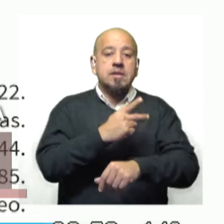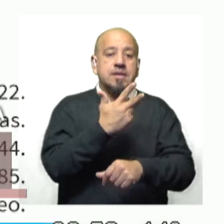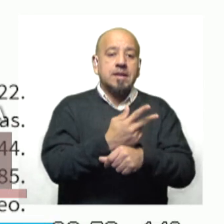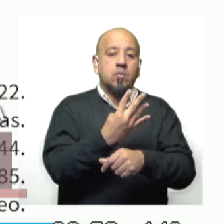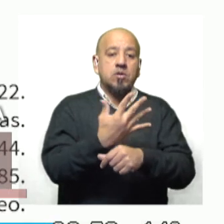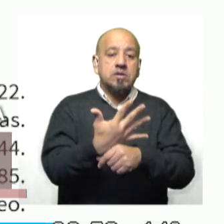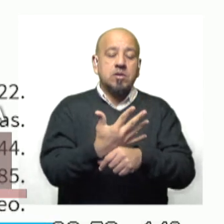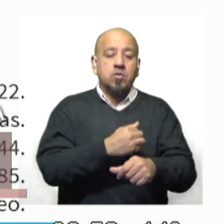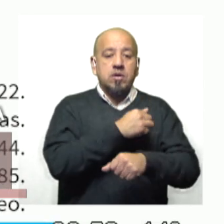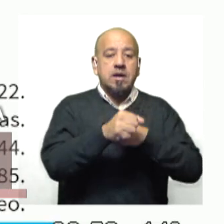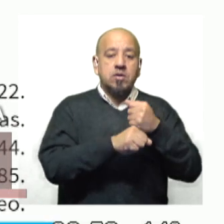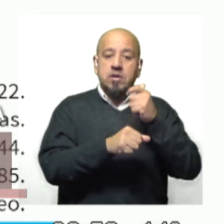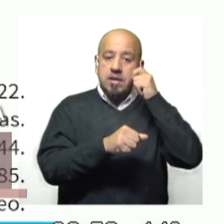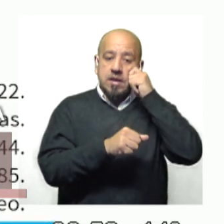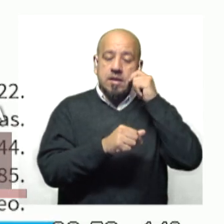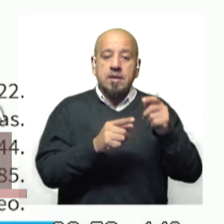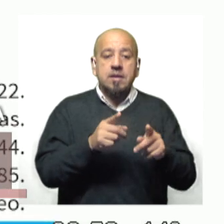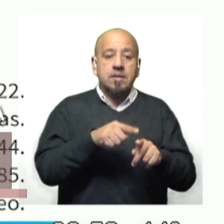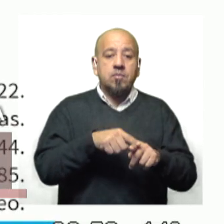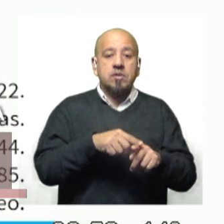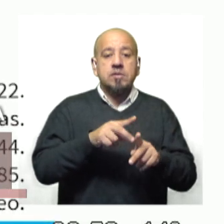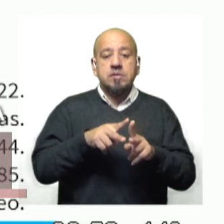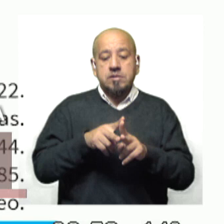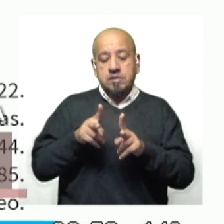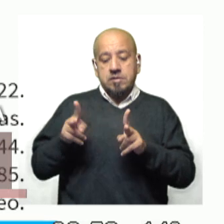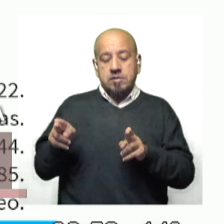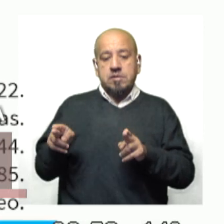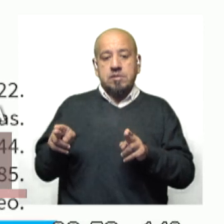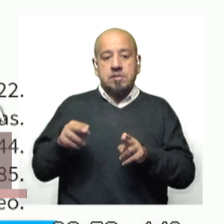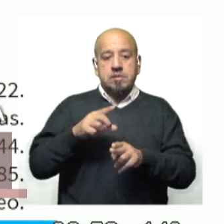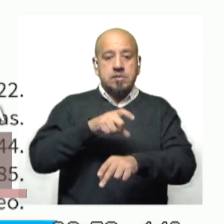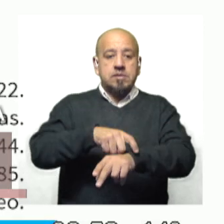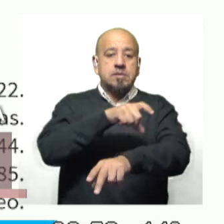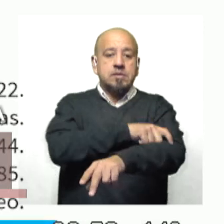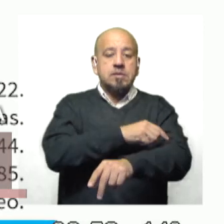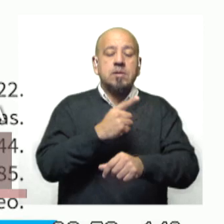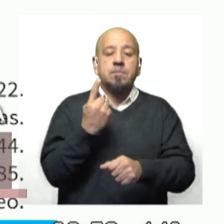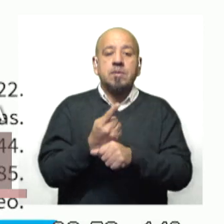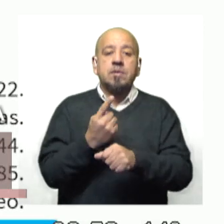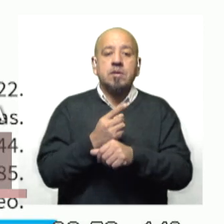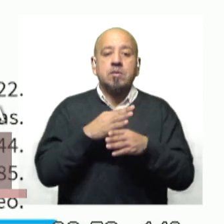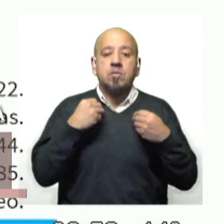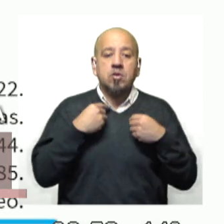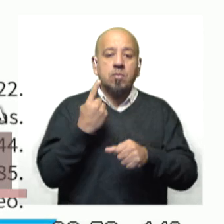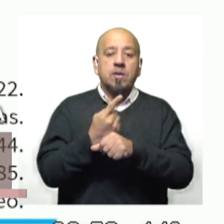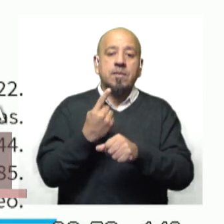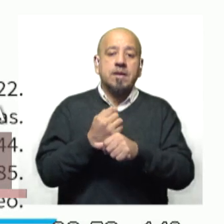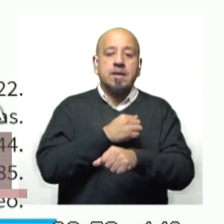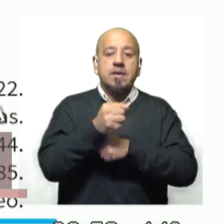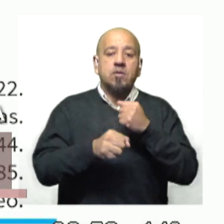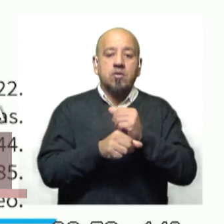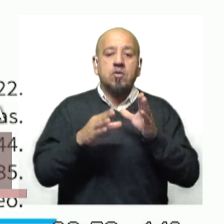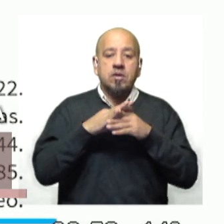5, pero después tenemos el tramo que vamos a unir inicial con primaria, que es con primer año.